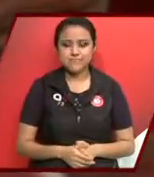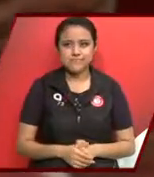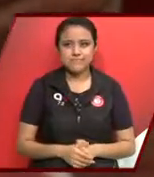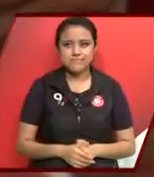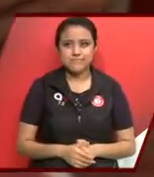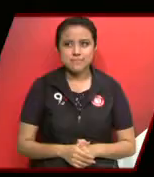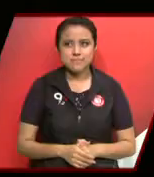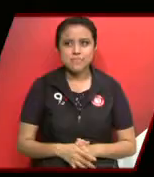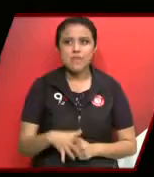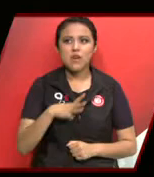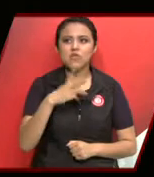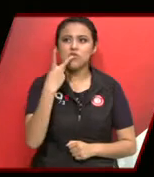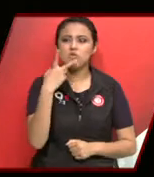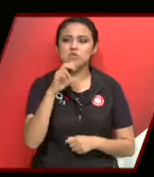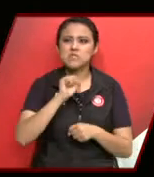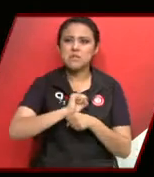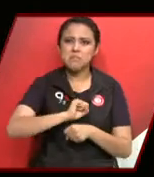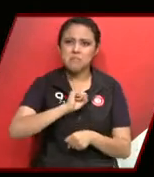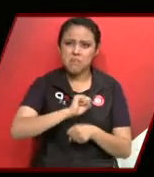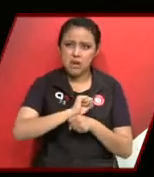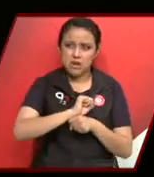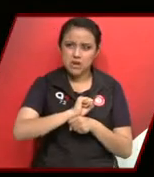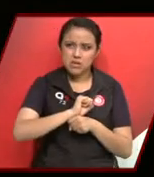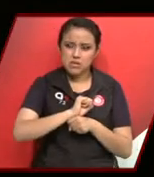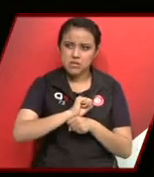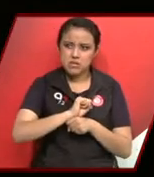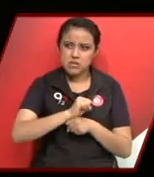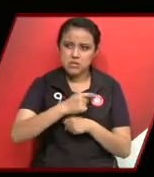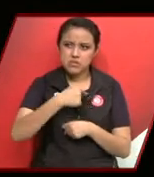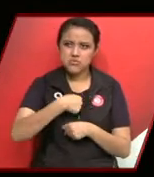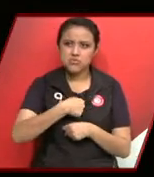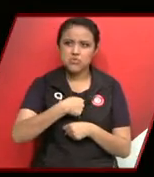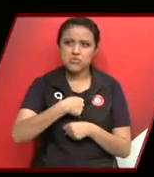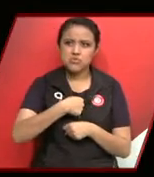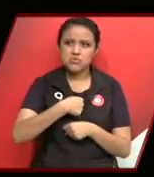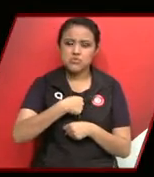Me tomó 2 semanas estar